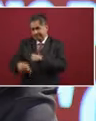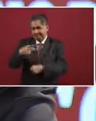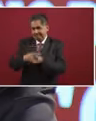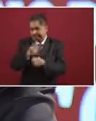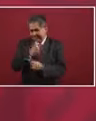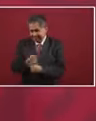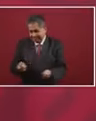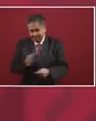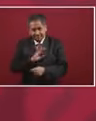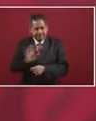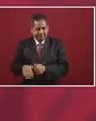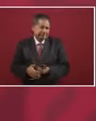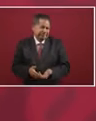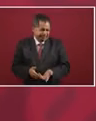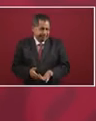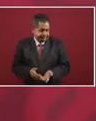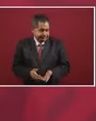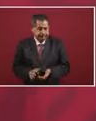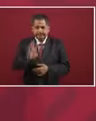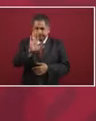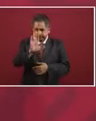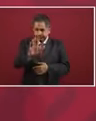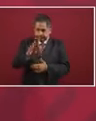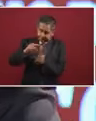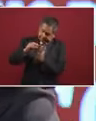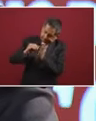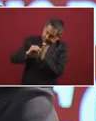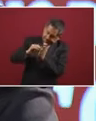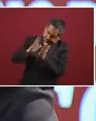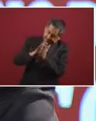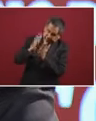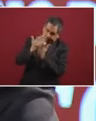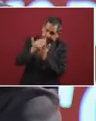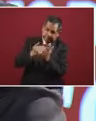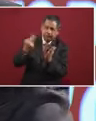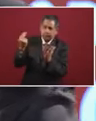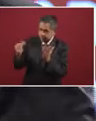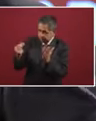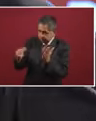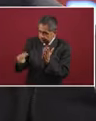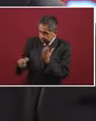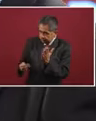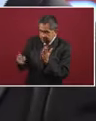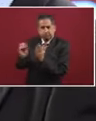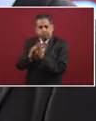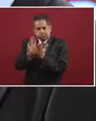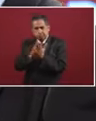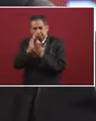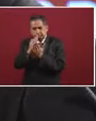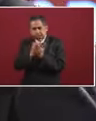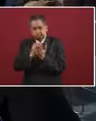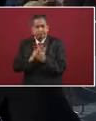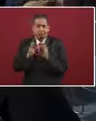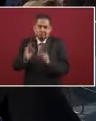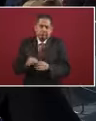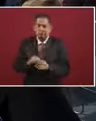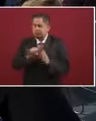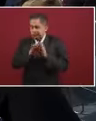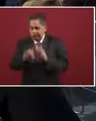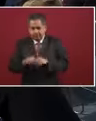edad. Entonces, la política de registrar a las personas, por ejemplo, te daría un dato.